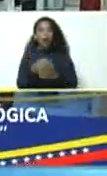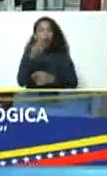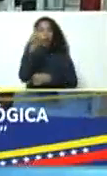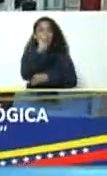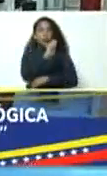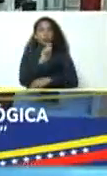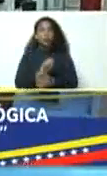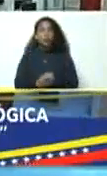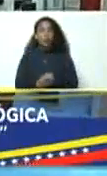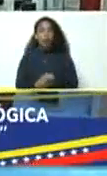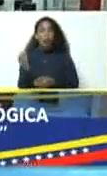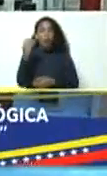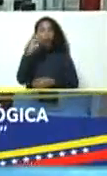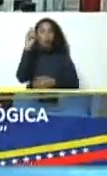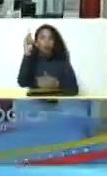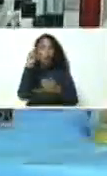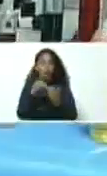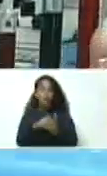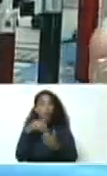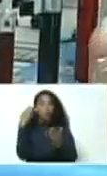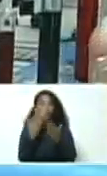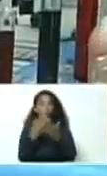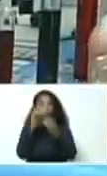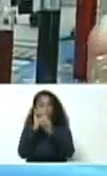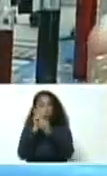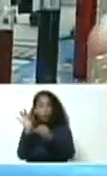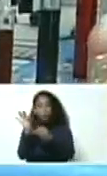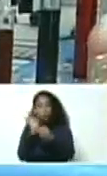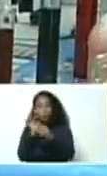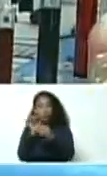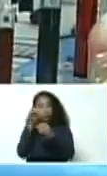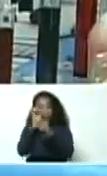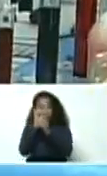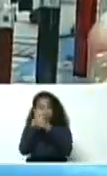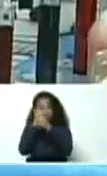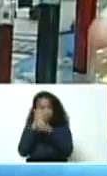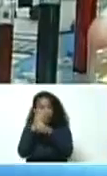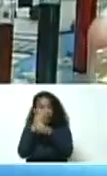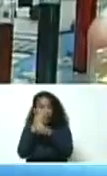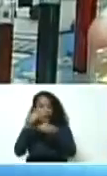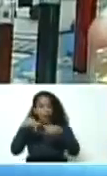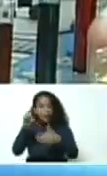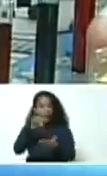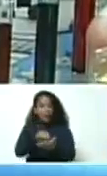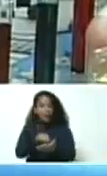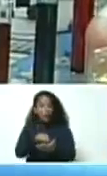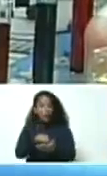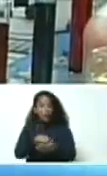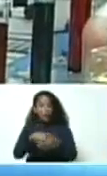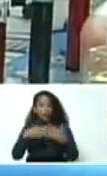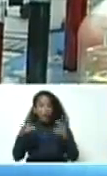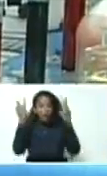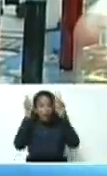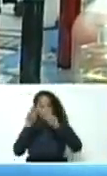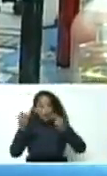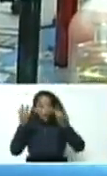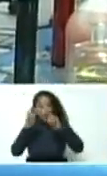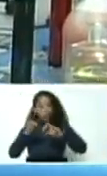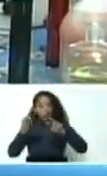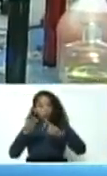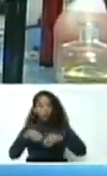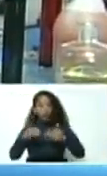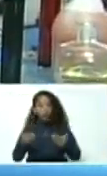mes más de 2.000 muestras se pueden procesar en este centro de investigación